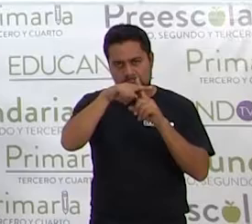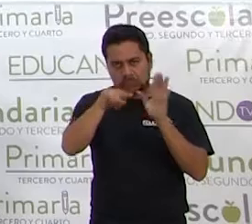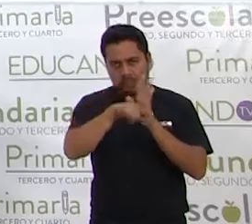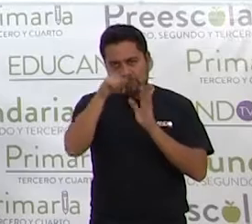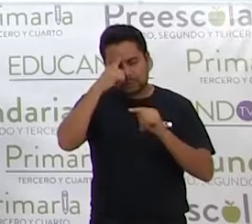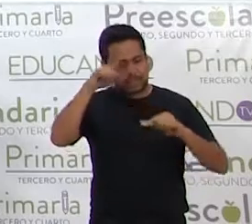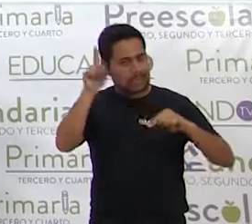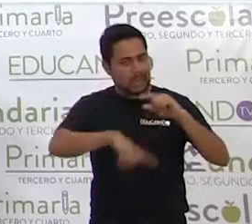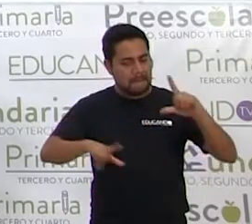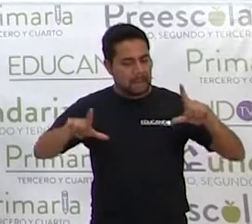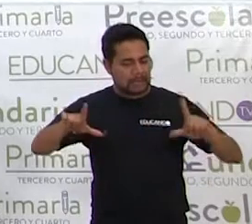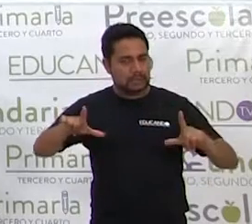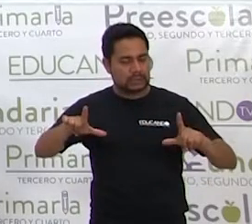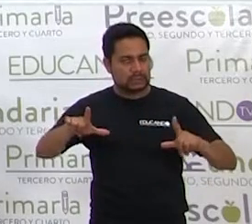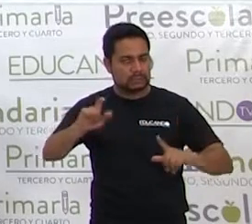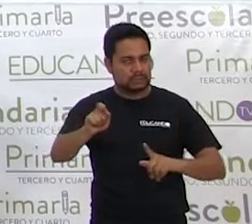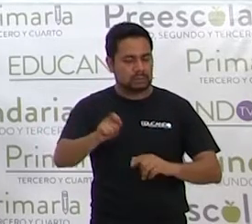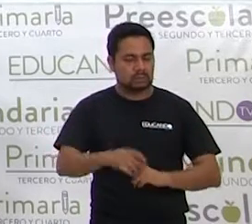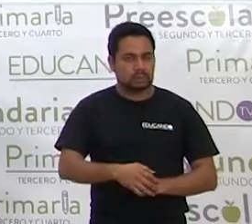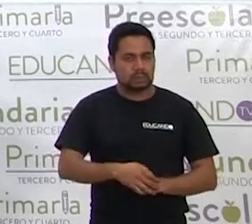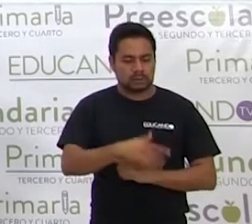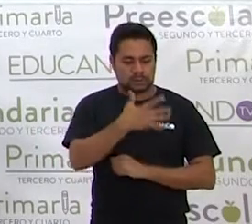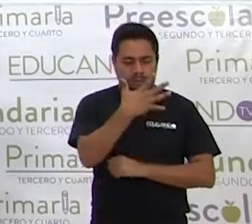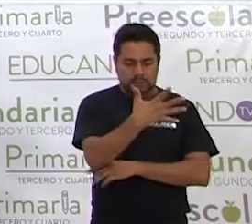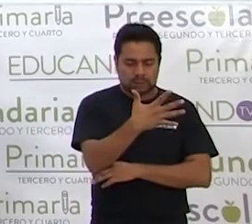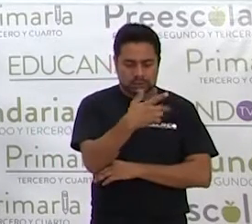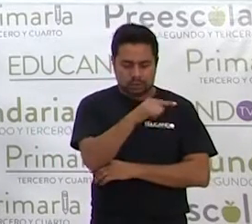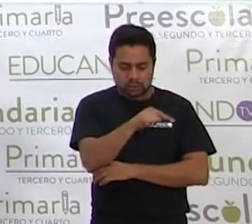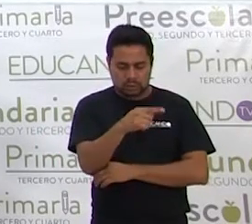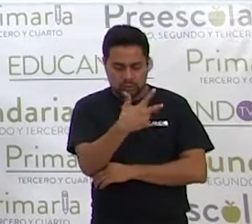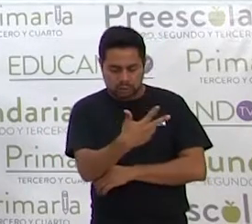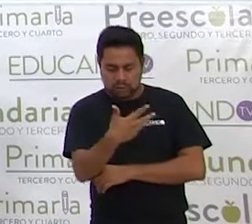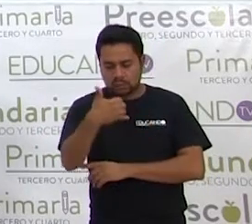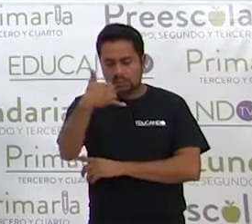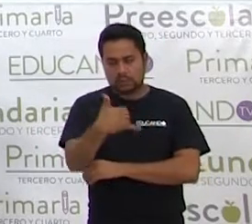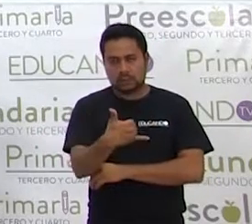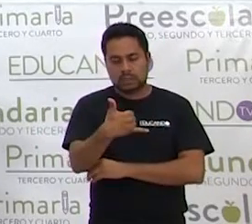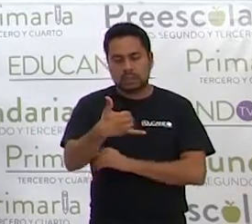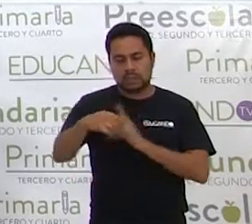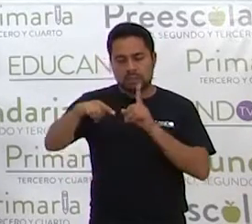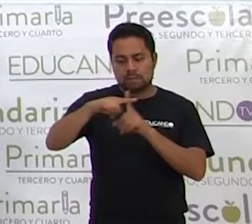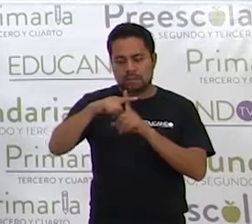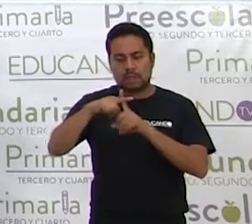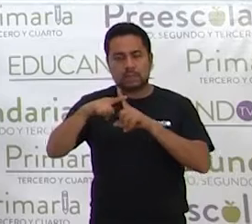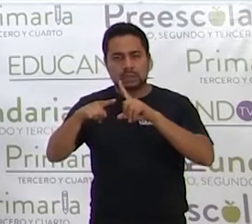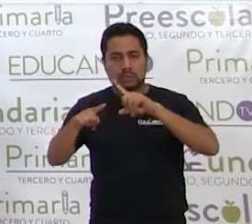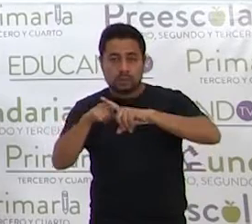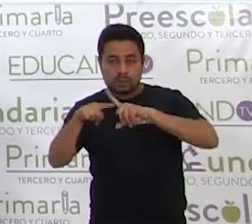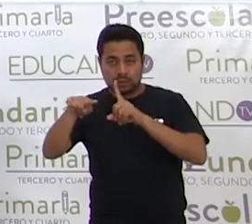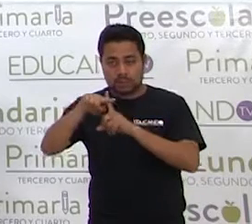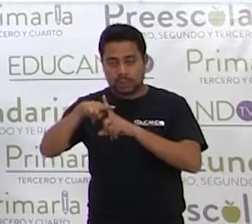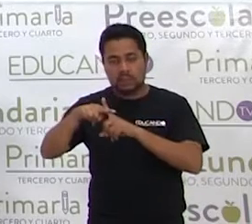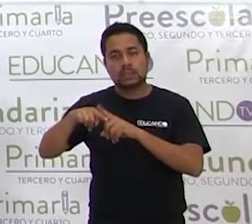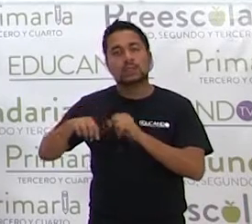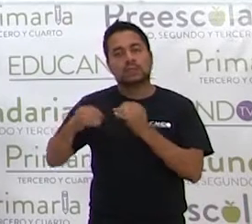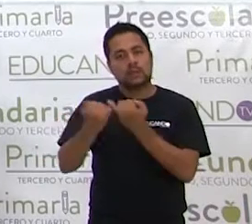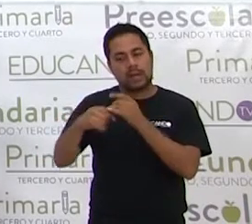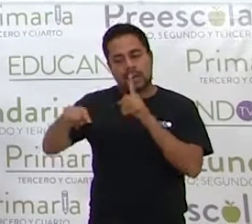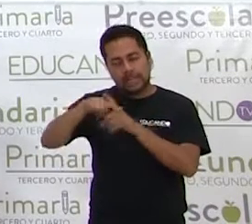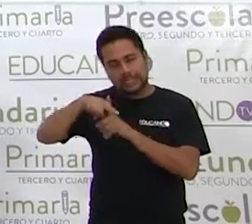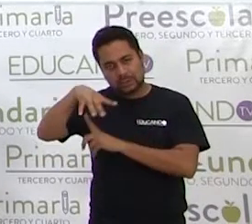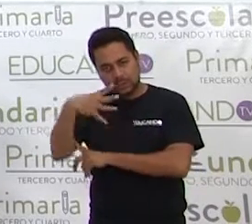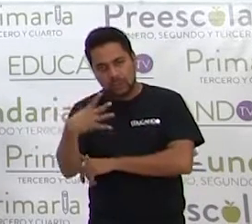paréntesis y queda como cinco octavos de y más por más +4 novenos